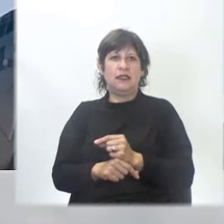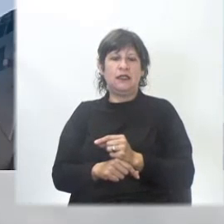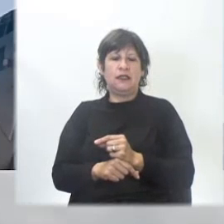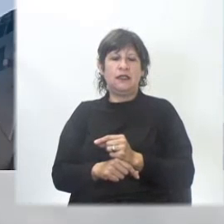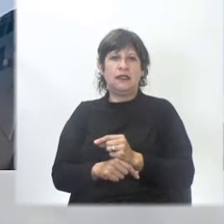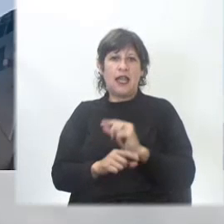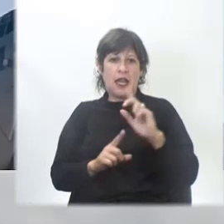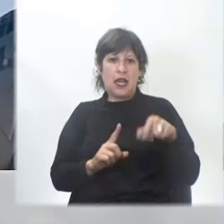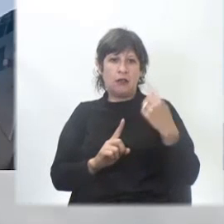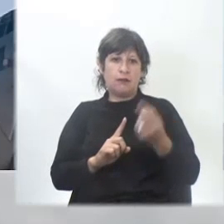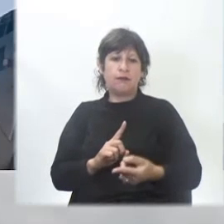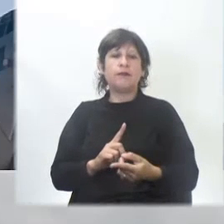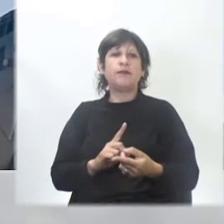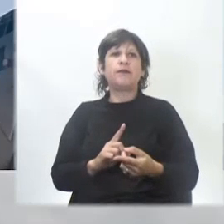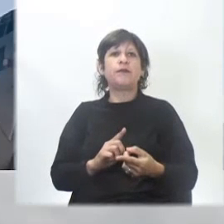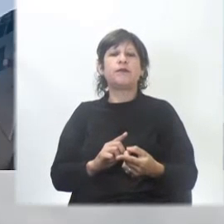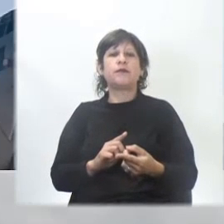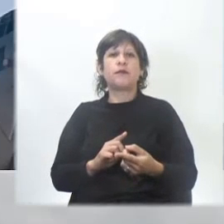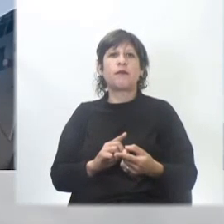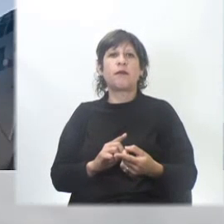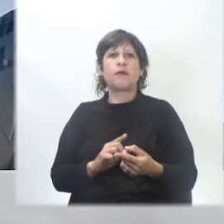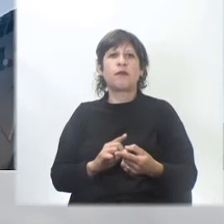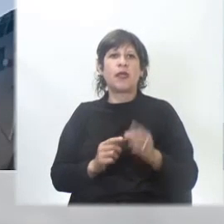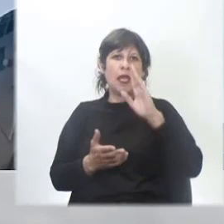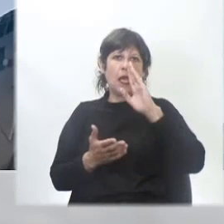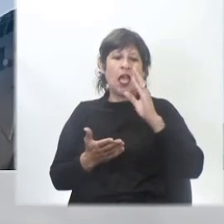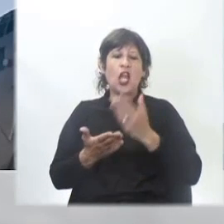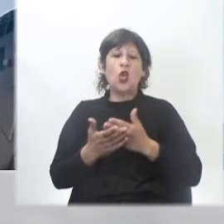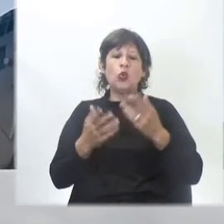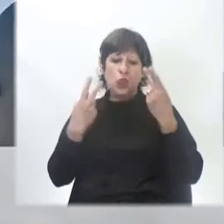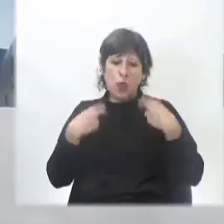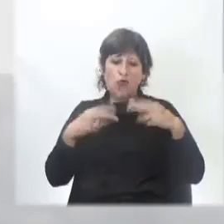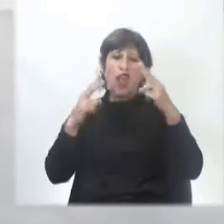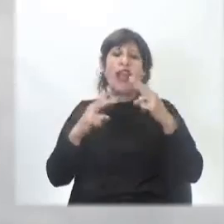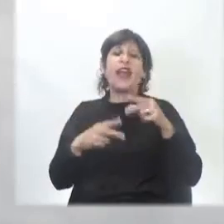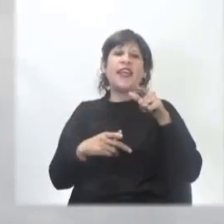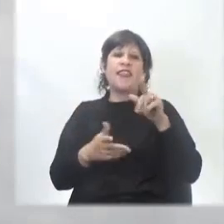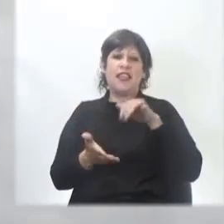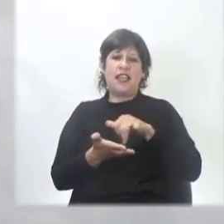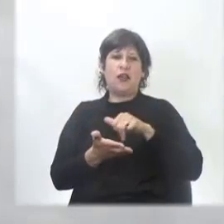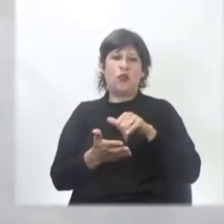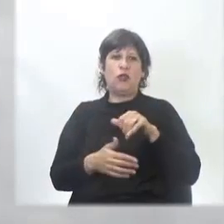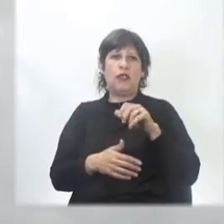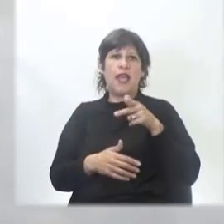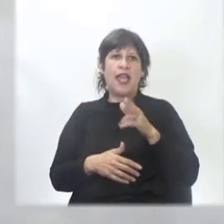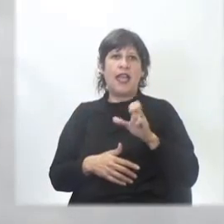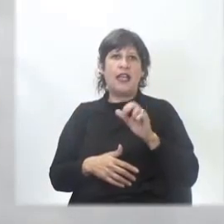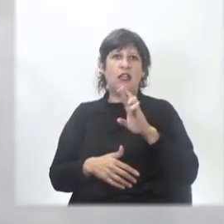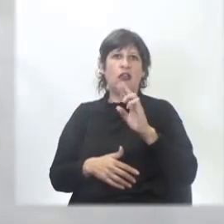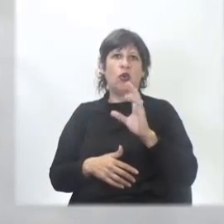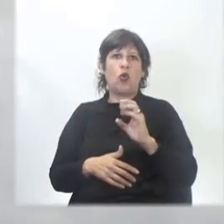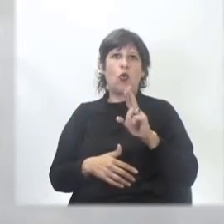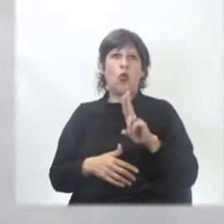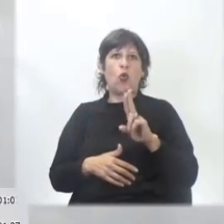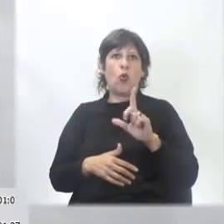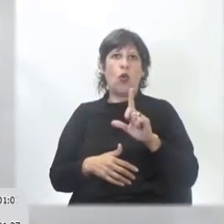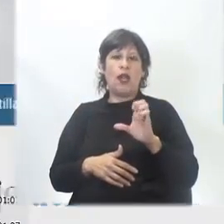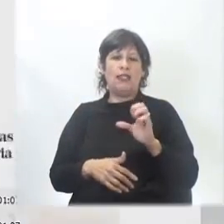La siguiente, el último viaje del Hércules. A ver si aparece por ahí.